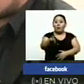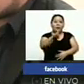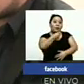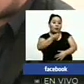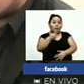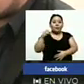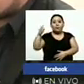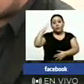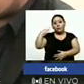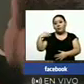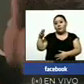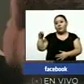informe de Marcela Rivera.